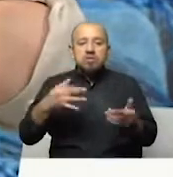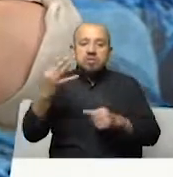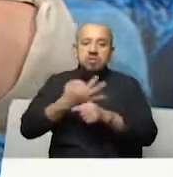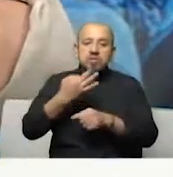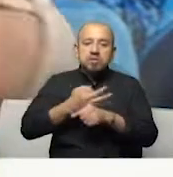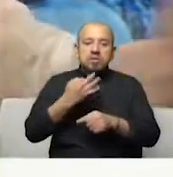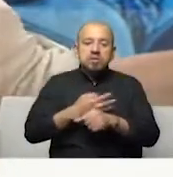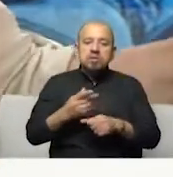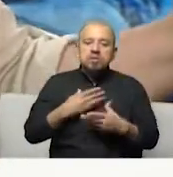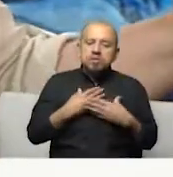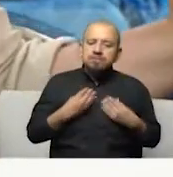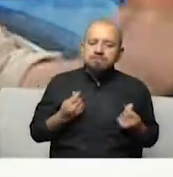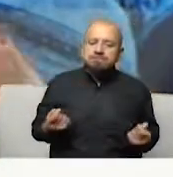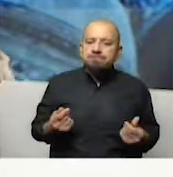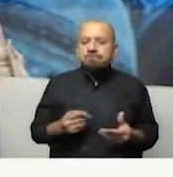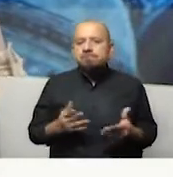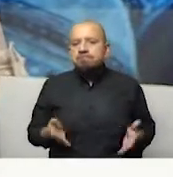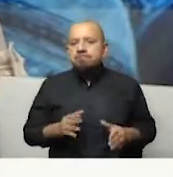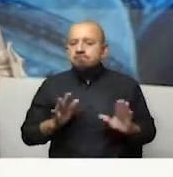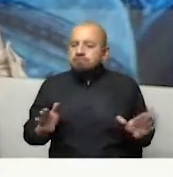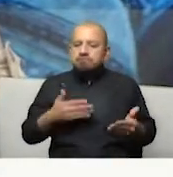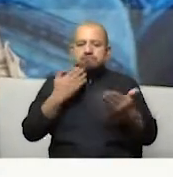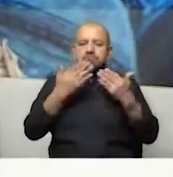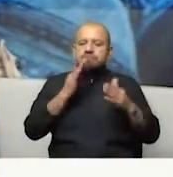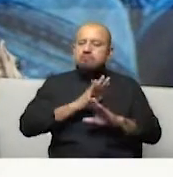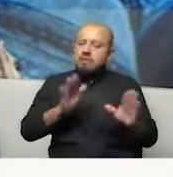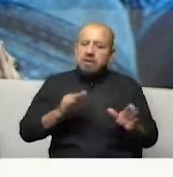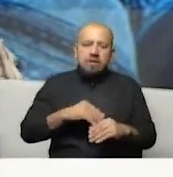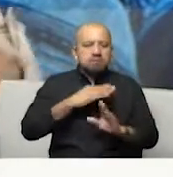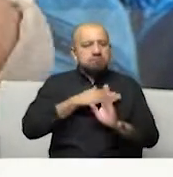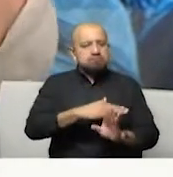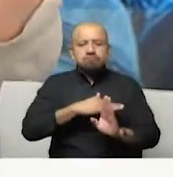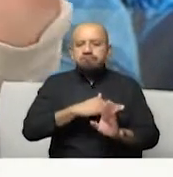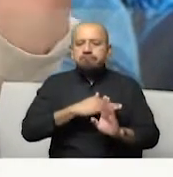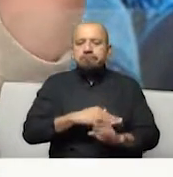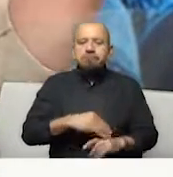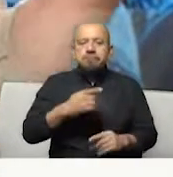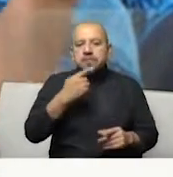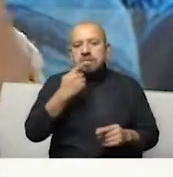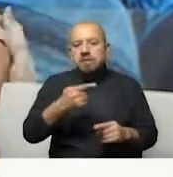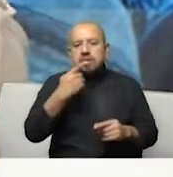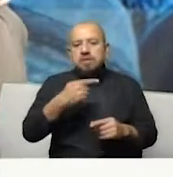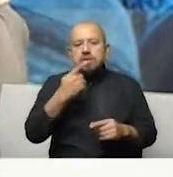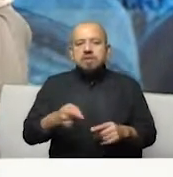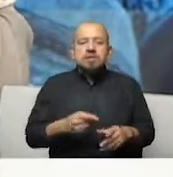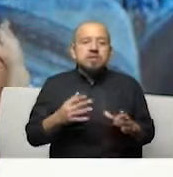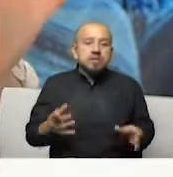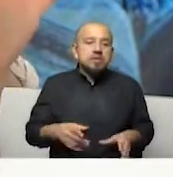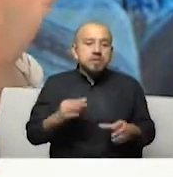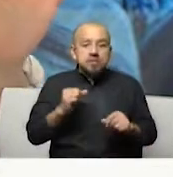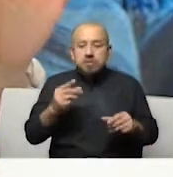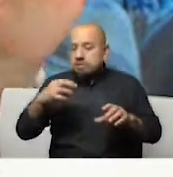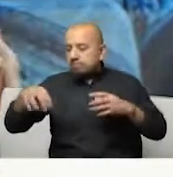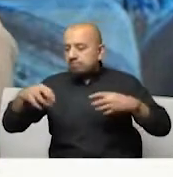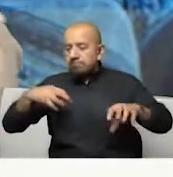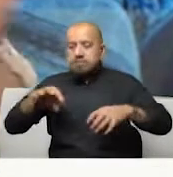sintió que no podía nunca más hablar de plantas sí se empezaron a acumular las plantas en el escritorio ella no podía clasificar una